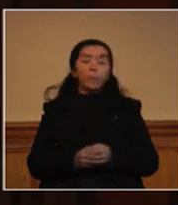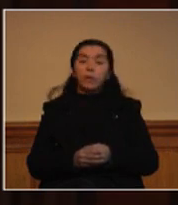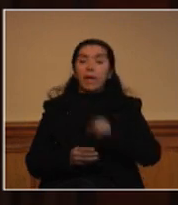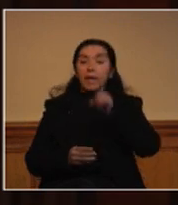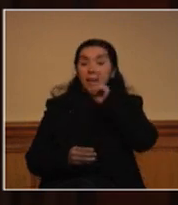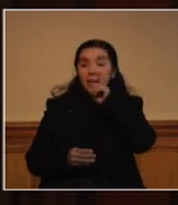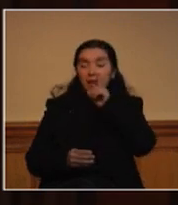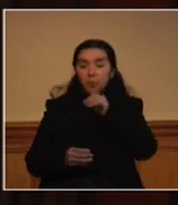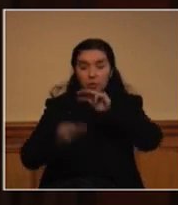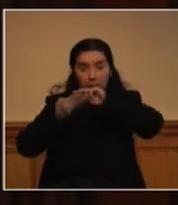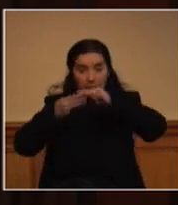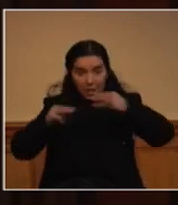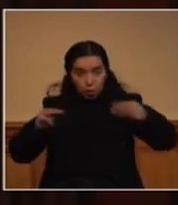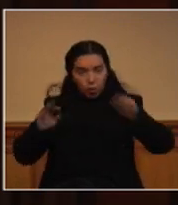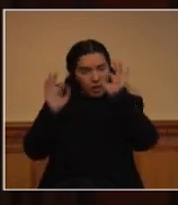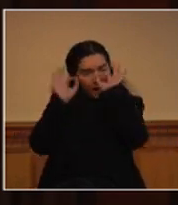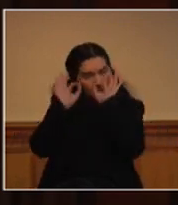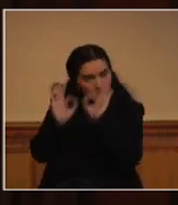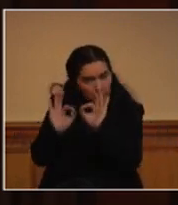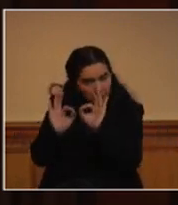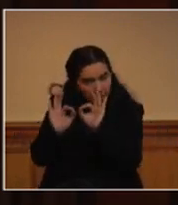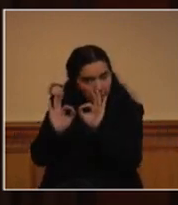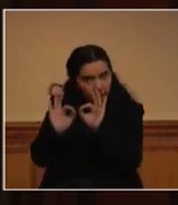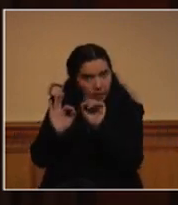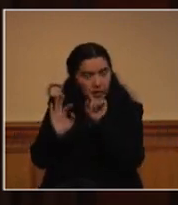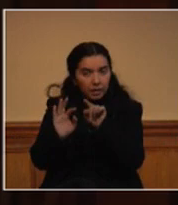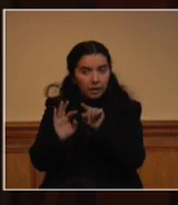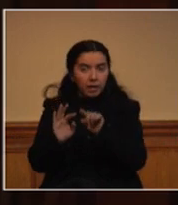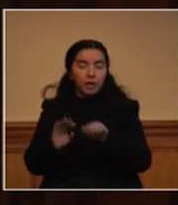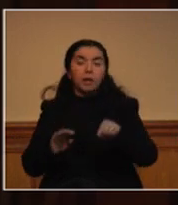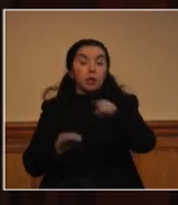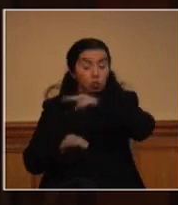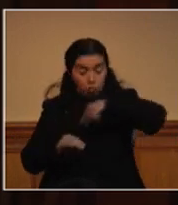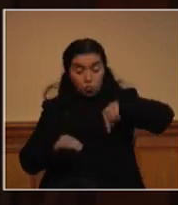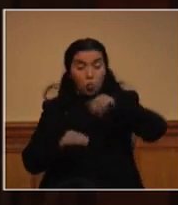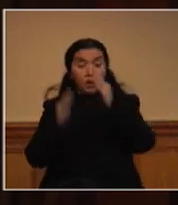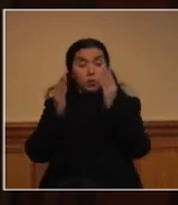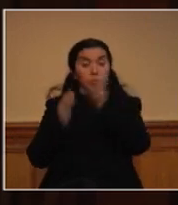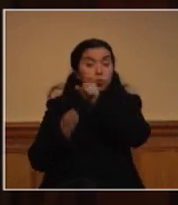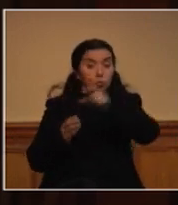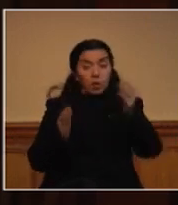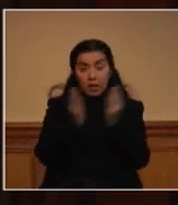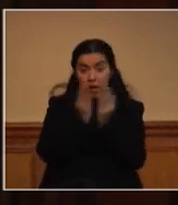Tenemos que contemplar esa metodología específica que necesitan nuestros alumnos